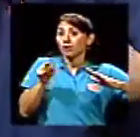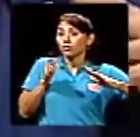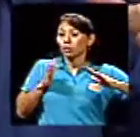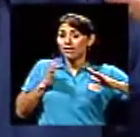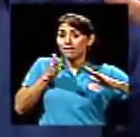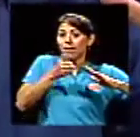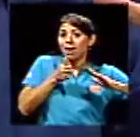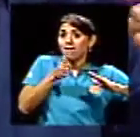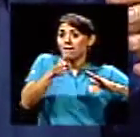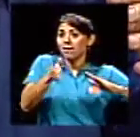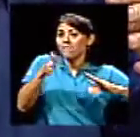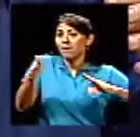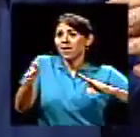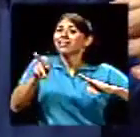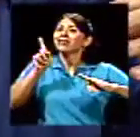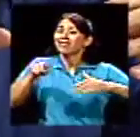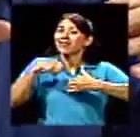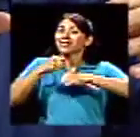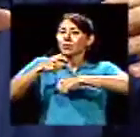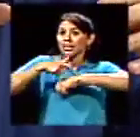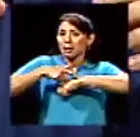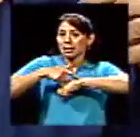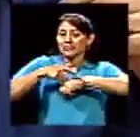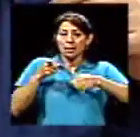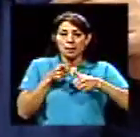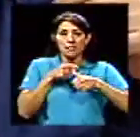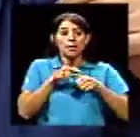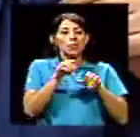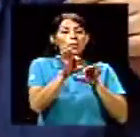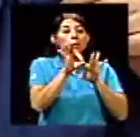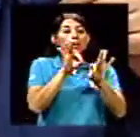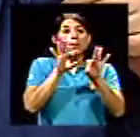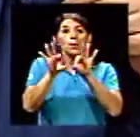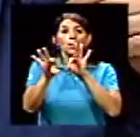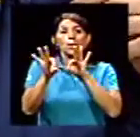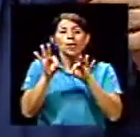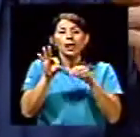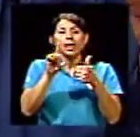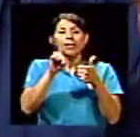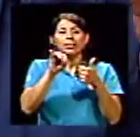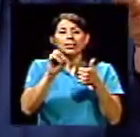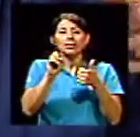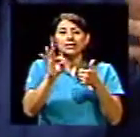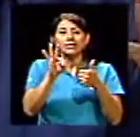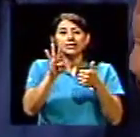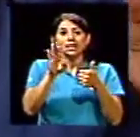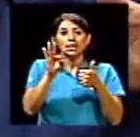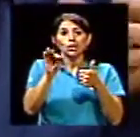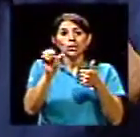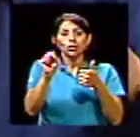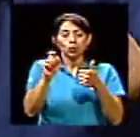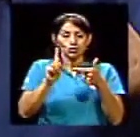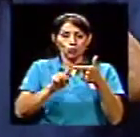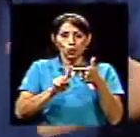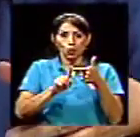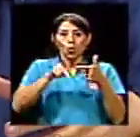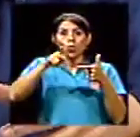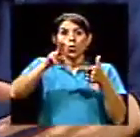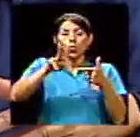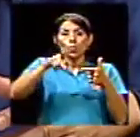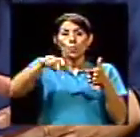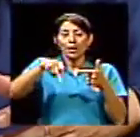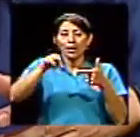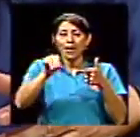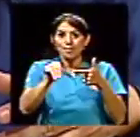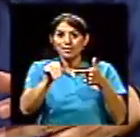etapas. Entonces, primero seleccionás distritos, por decir algo, luego seguís con una segunda etapa, donde seleccionás las UPMs o los segmentos sensales, que